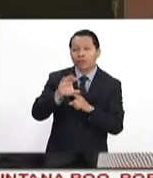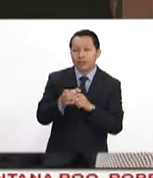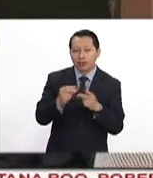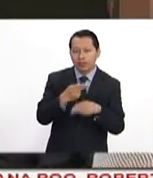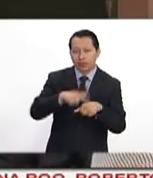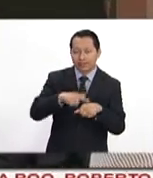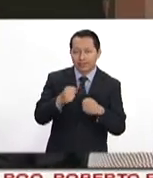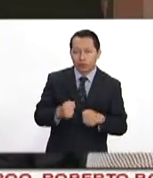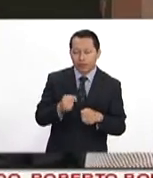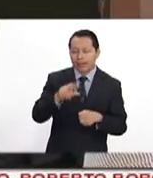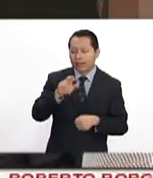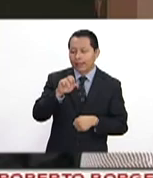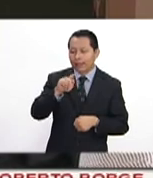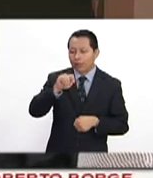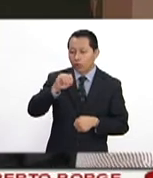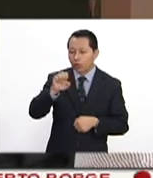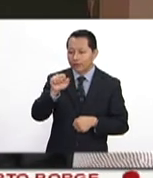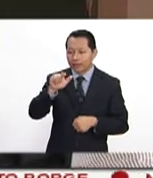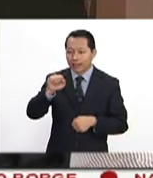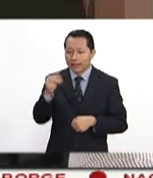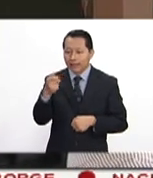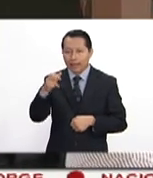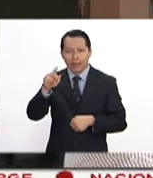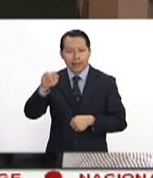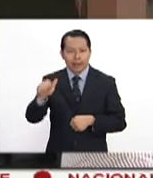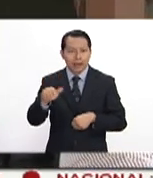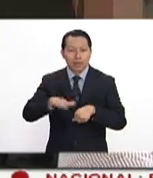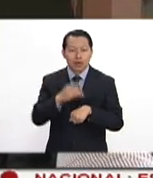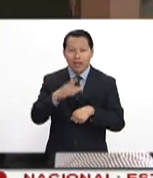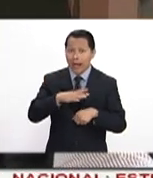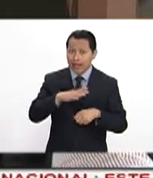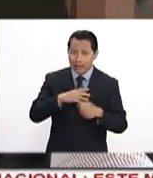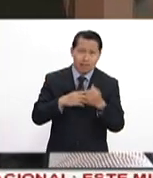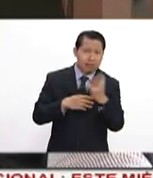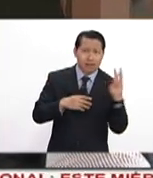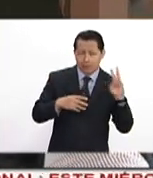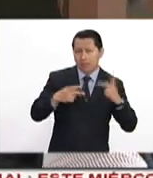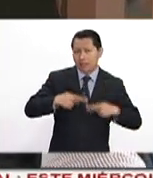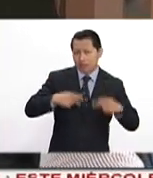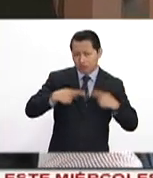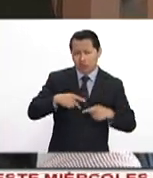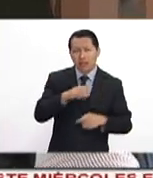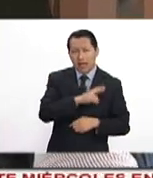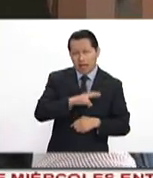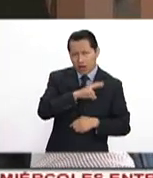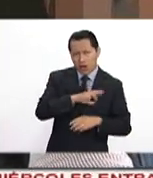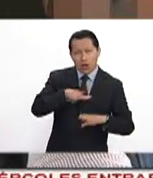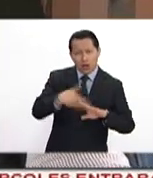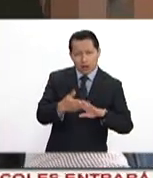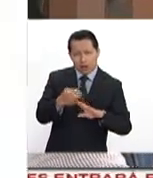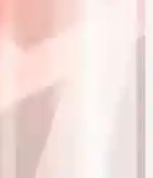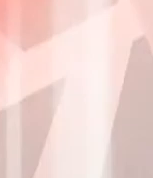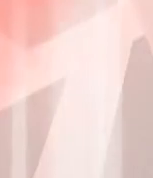Renato Sales Heredia, luego de reconocer que existe un rencor social que puede poner en peligro la integridad.